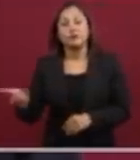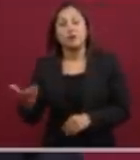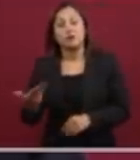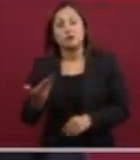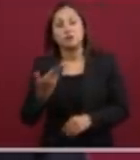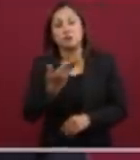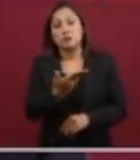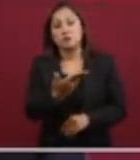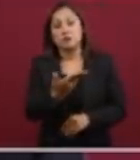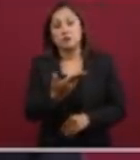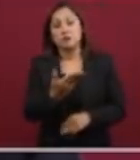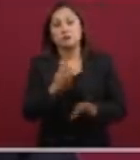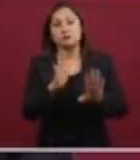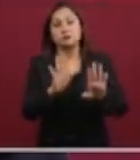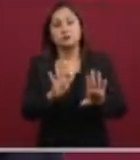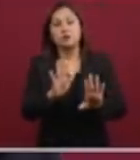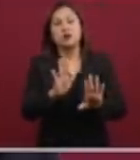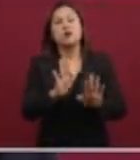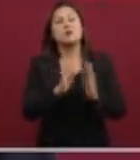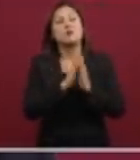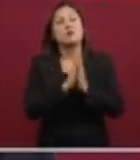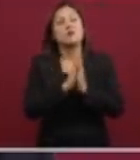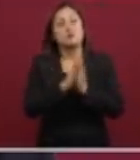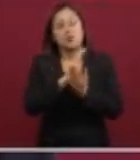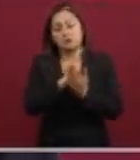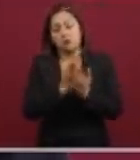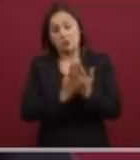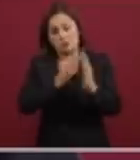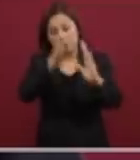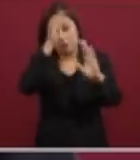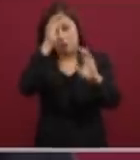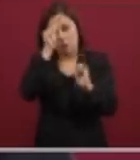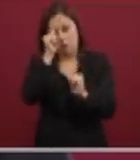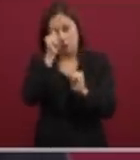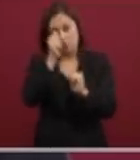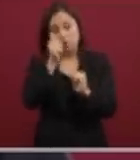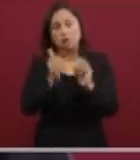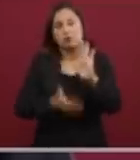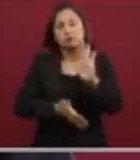las direcciones de obras públicas y ya después